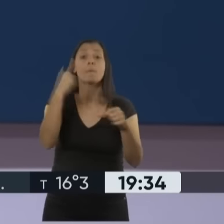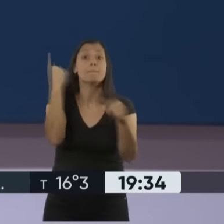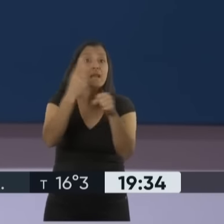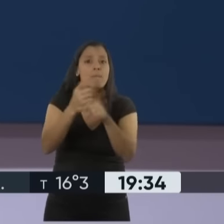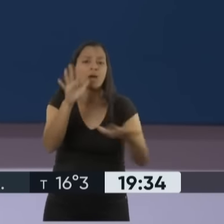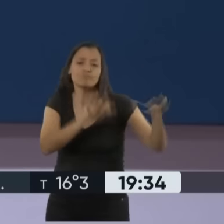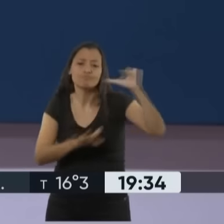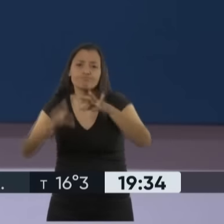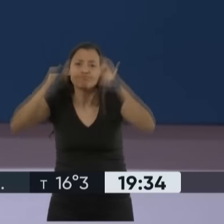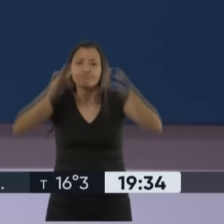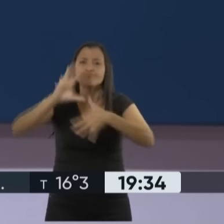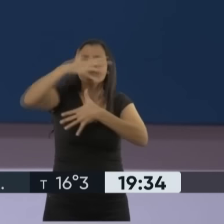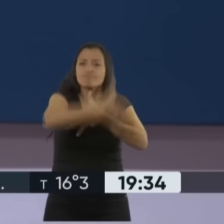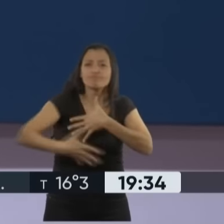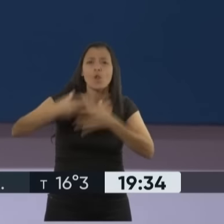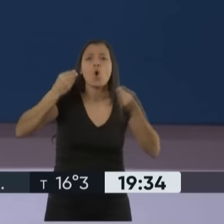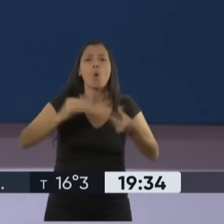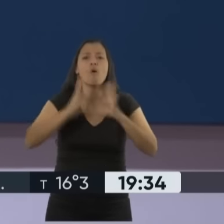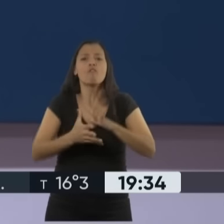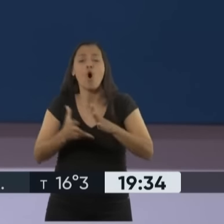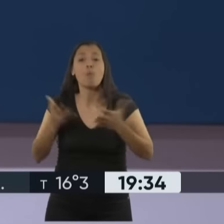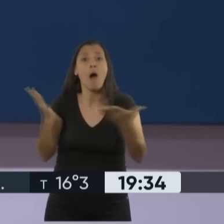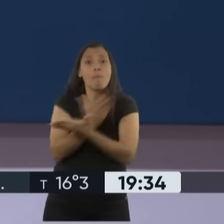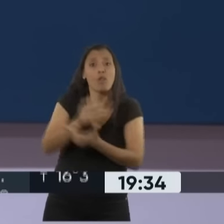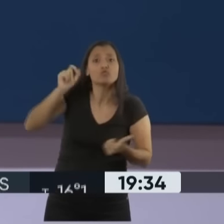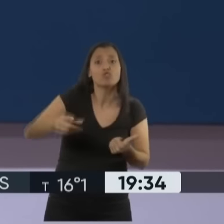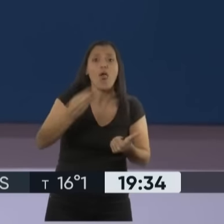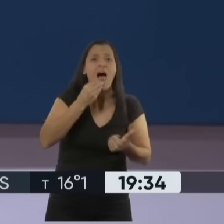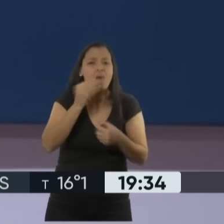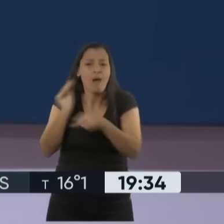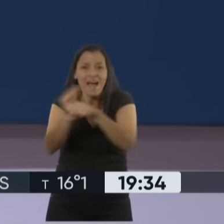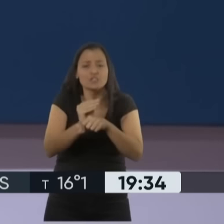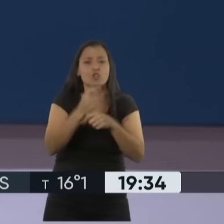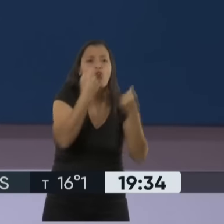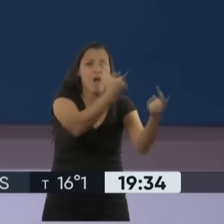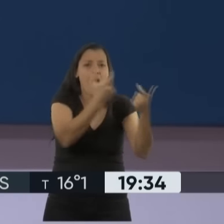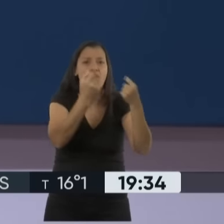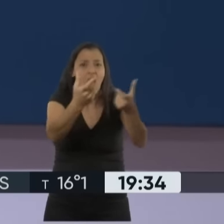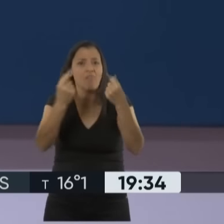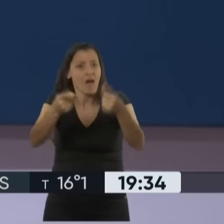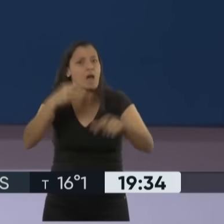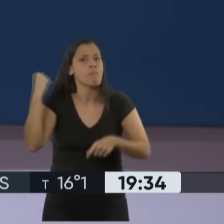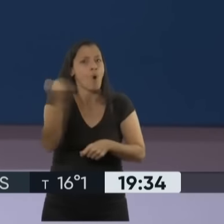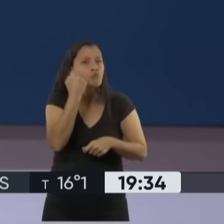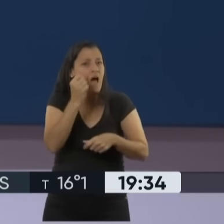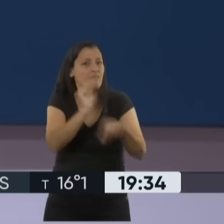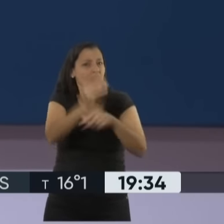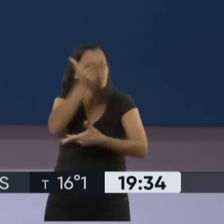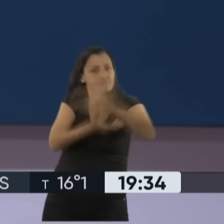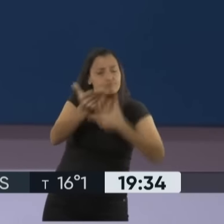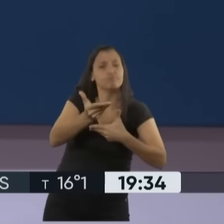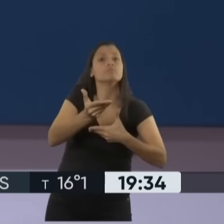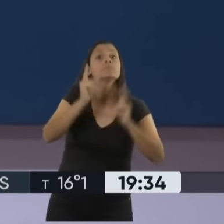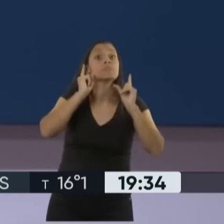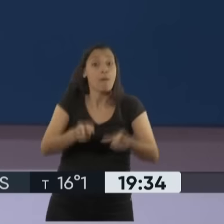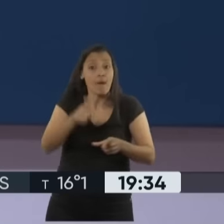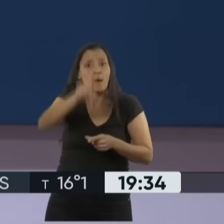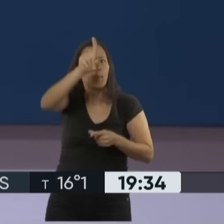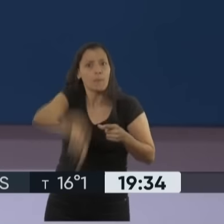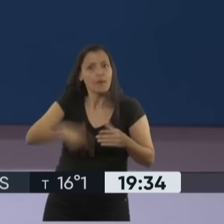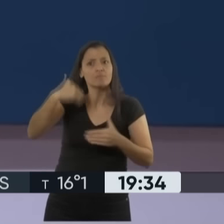continentalmente la producción de alimentos alimentos y proteínas y desarrollaremos